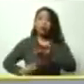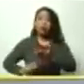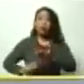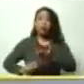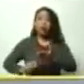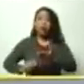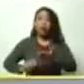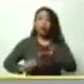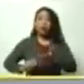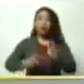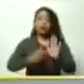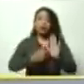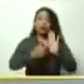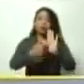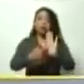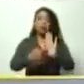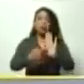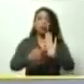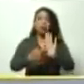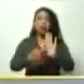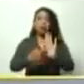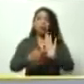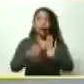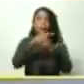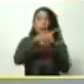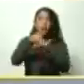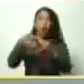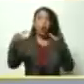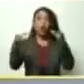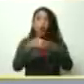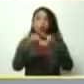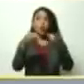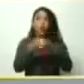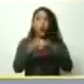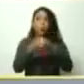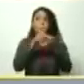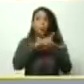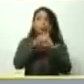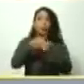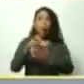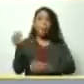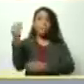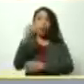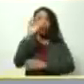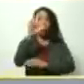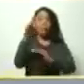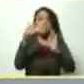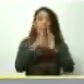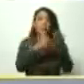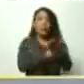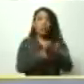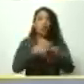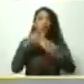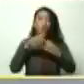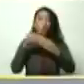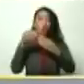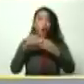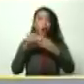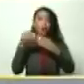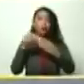autobiografiada de los miembros de la Comisión más de 3 mil millones de dólares